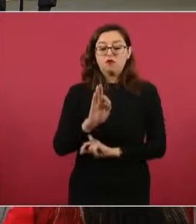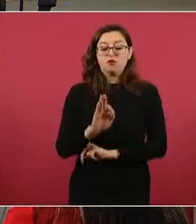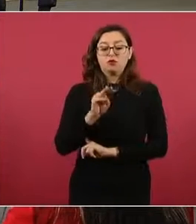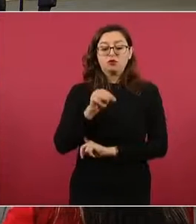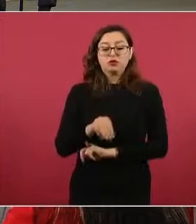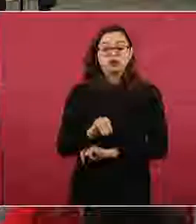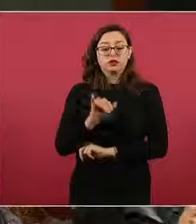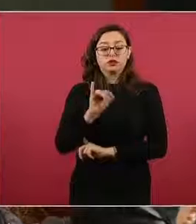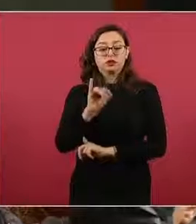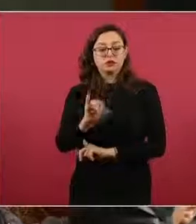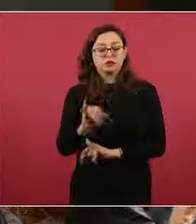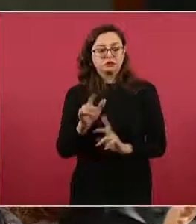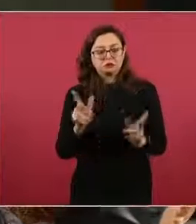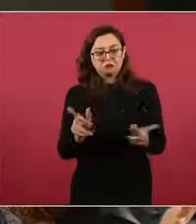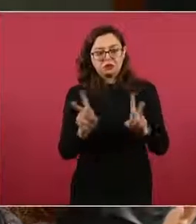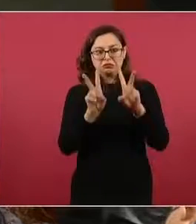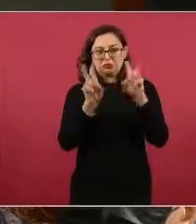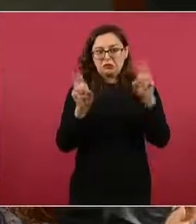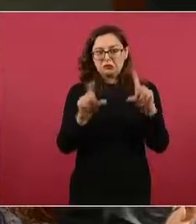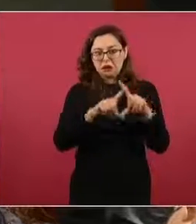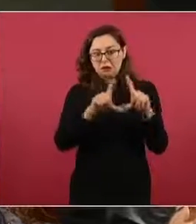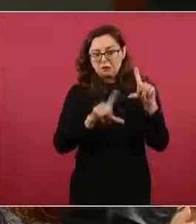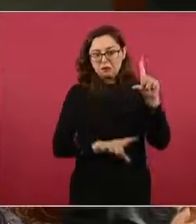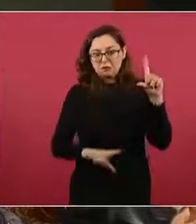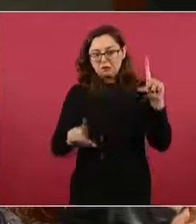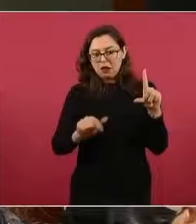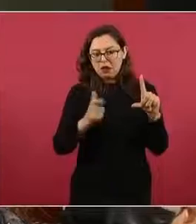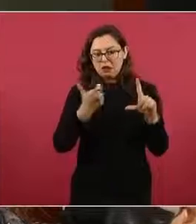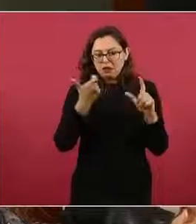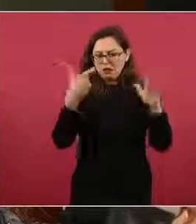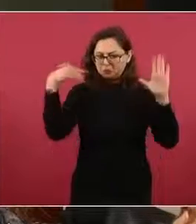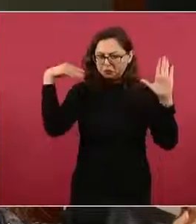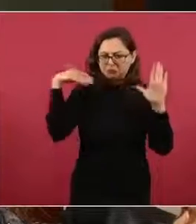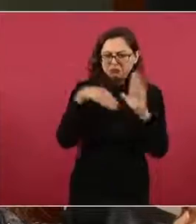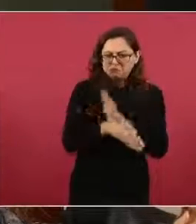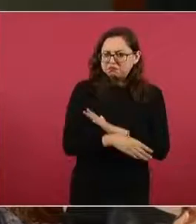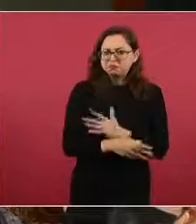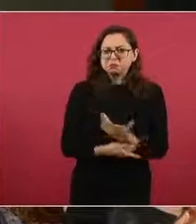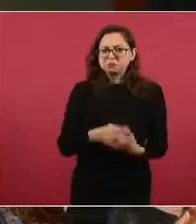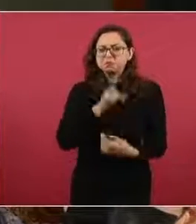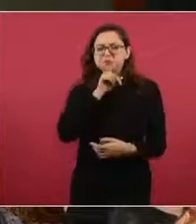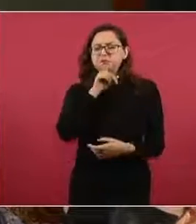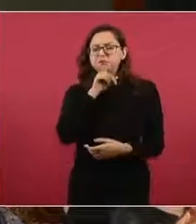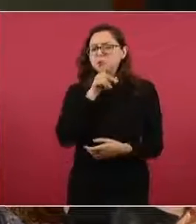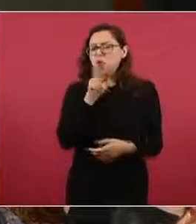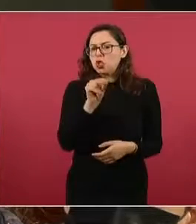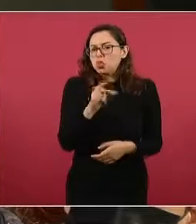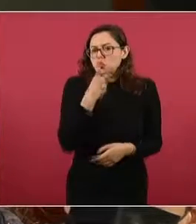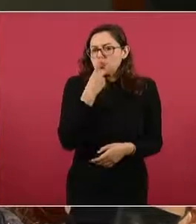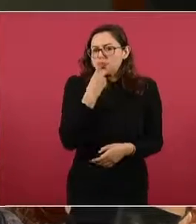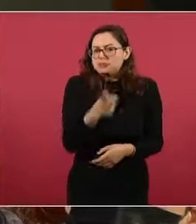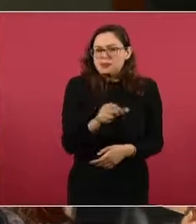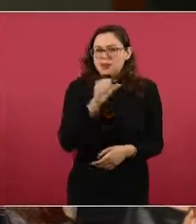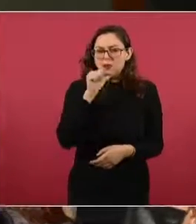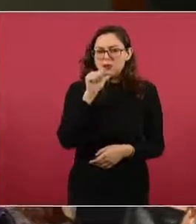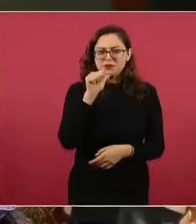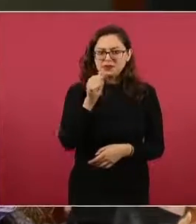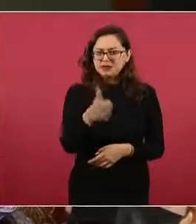internacional no habla de una recesión en México, sino inclusive, como usted acaba de decir,